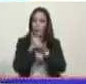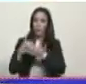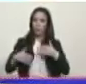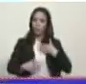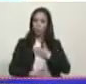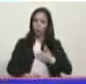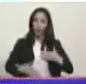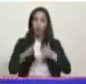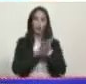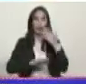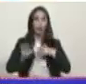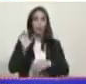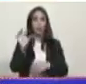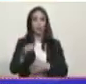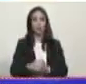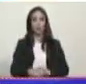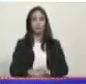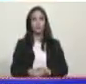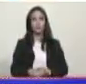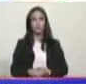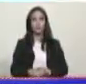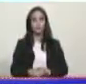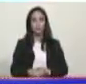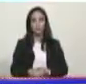nuestro amado pueblo venezolano.